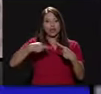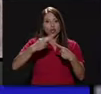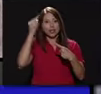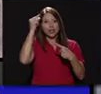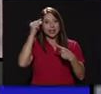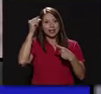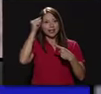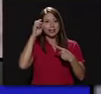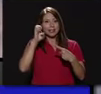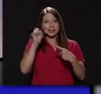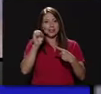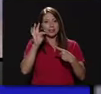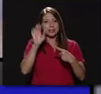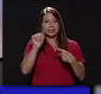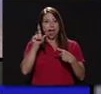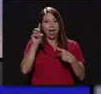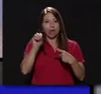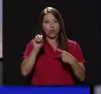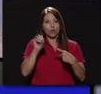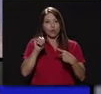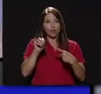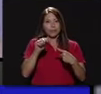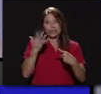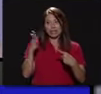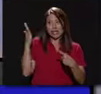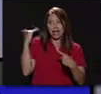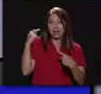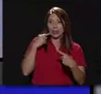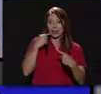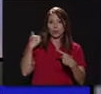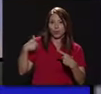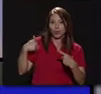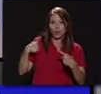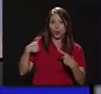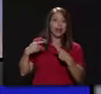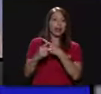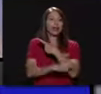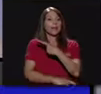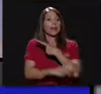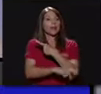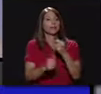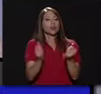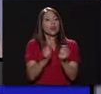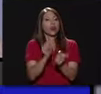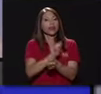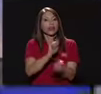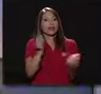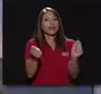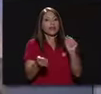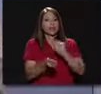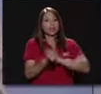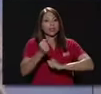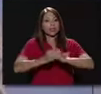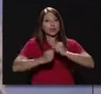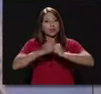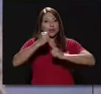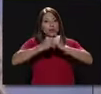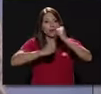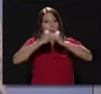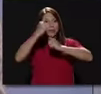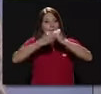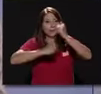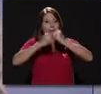Estado, y que en eso Graving lo mencionó. El país, con la transformación estructural que realizó de fomento del